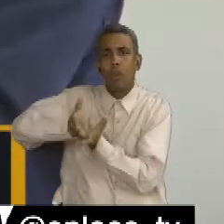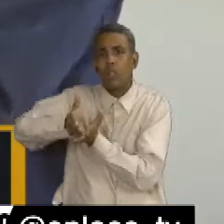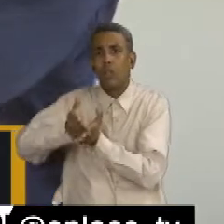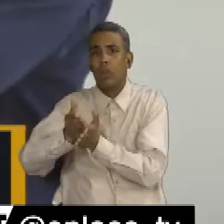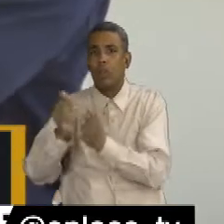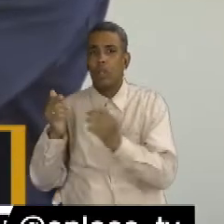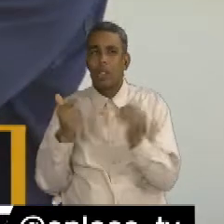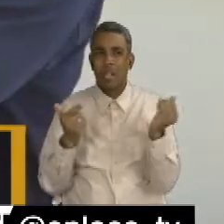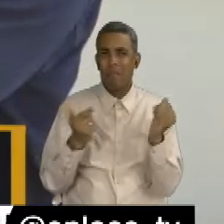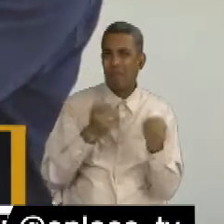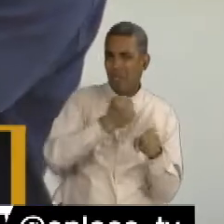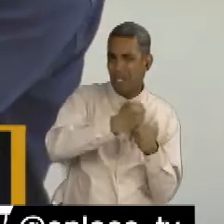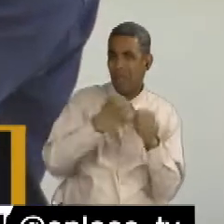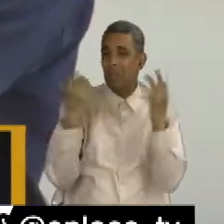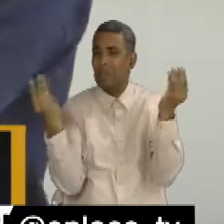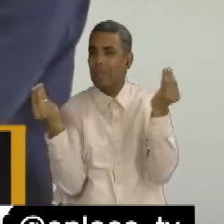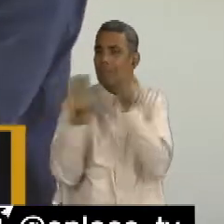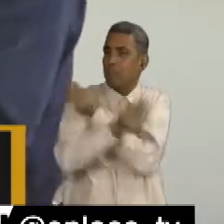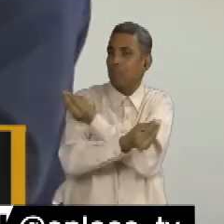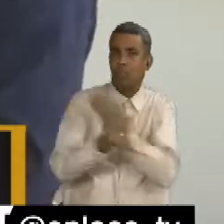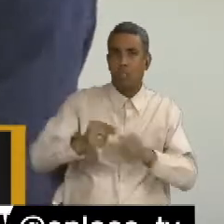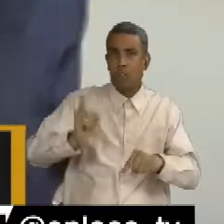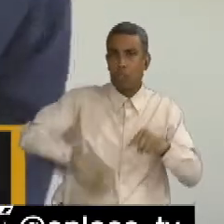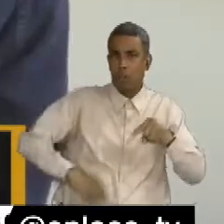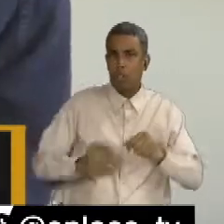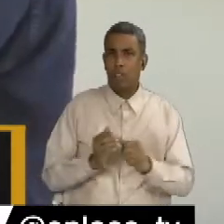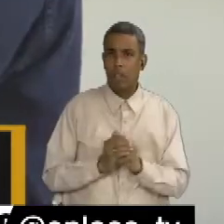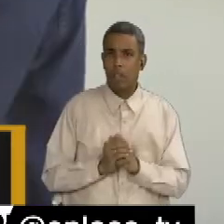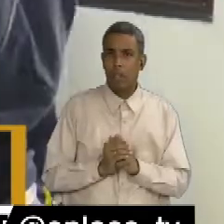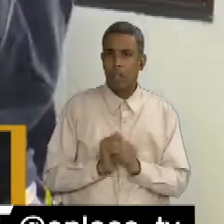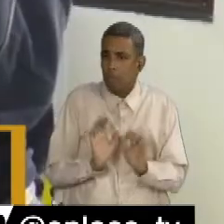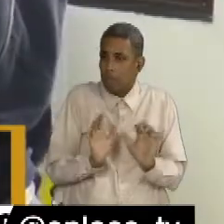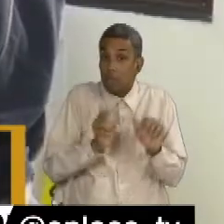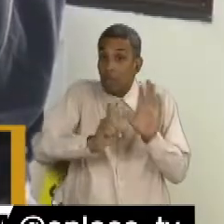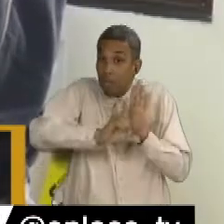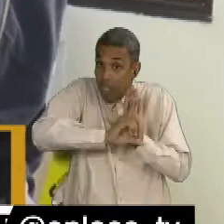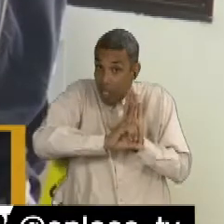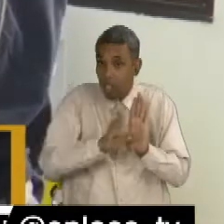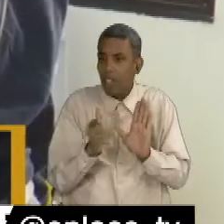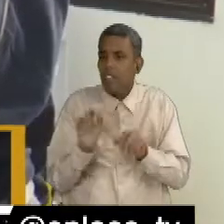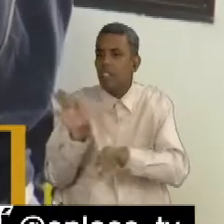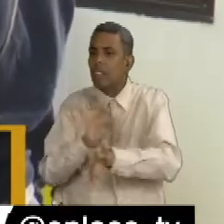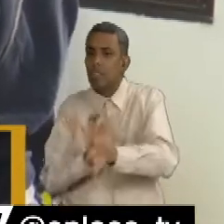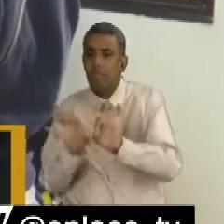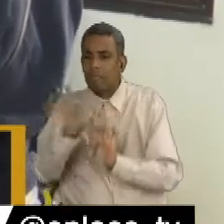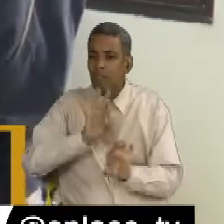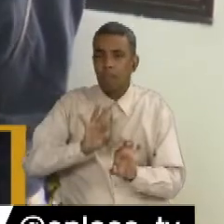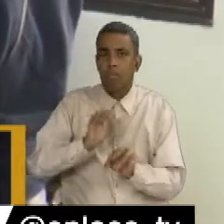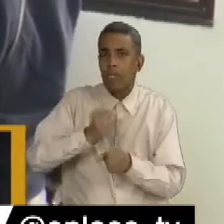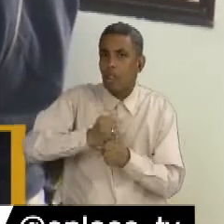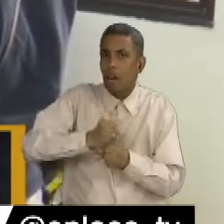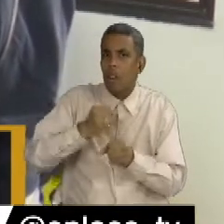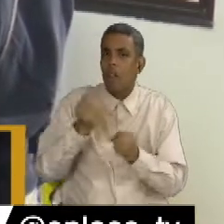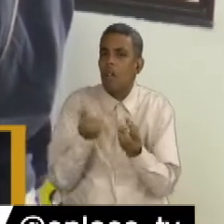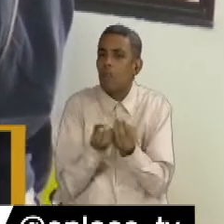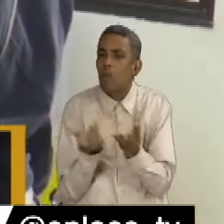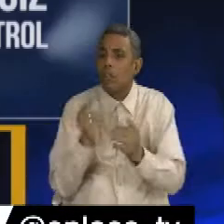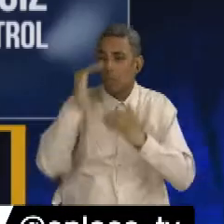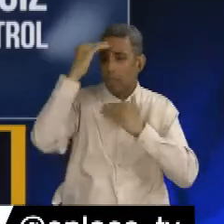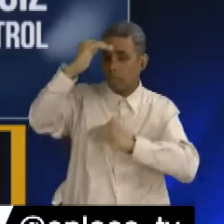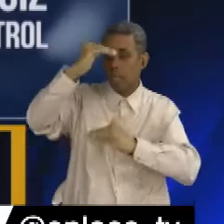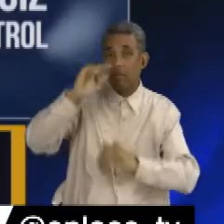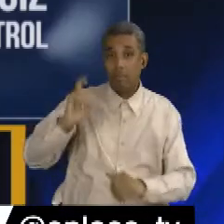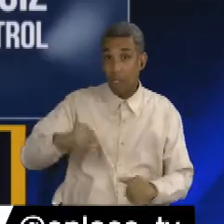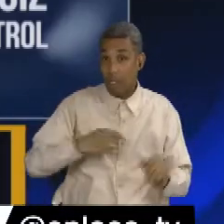De acuerdo con la compañía, la empresa no puede estar por encima de lo establecido por la ley que regula la contratación en lugares de explotación petrolera. Nosotros hacemos